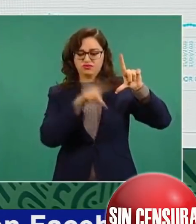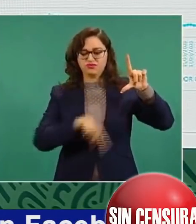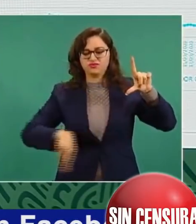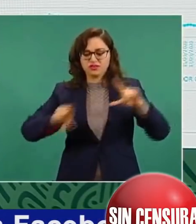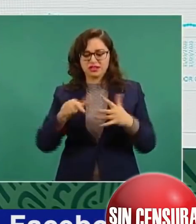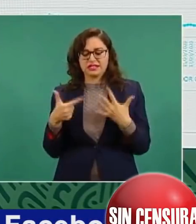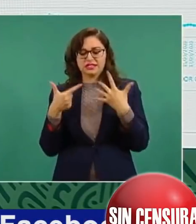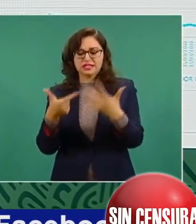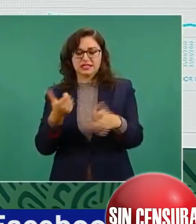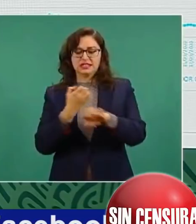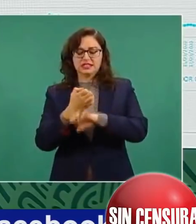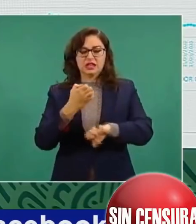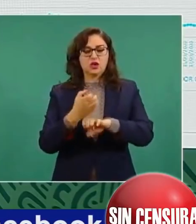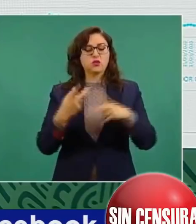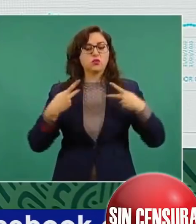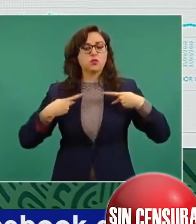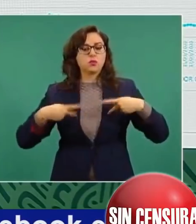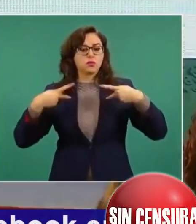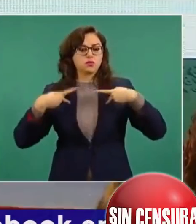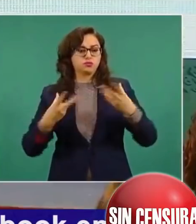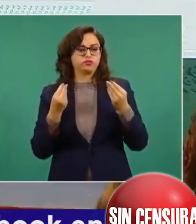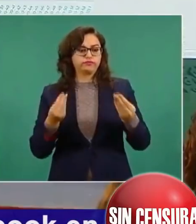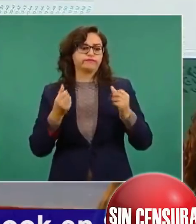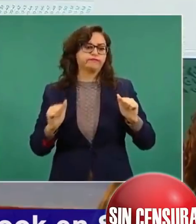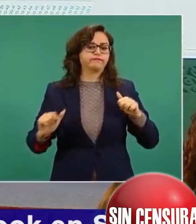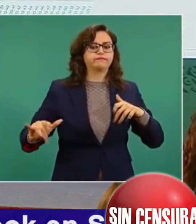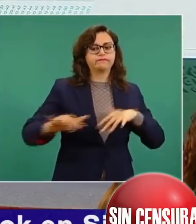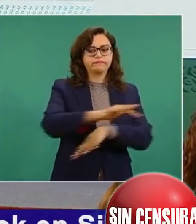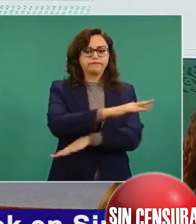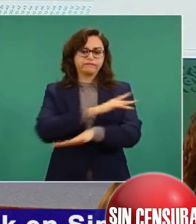flujos de población todos los días. La siguiente.